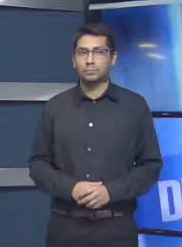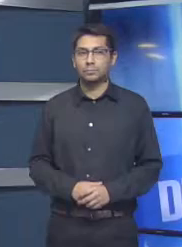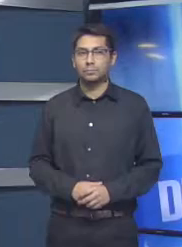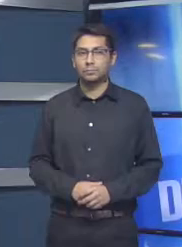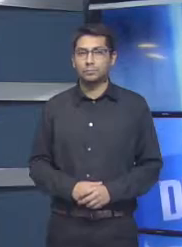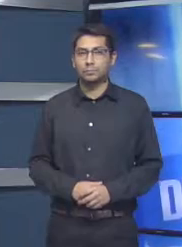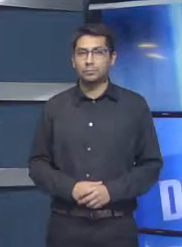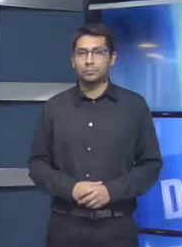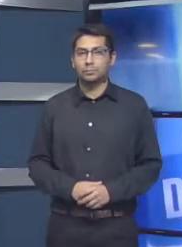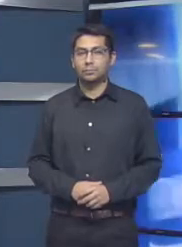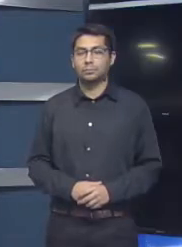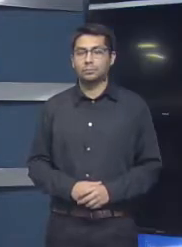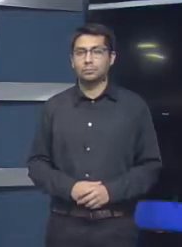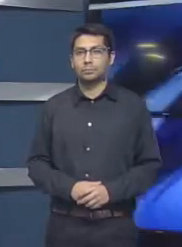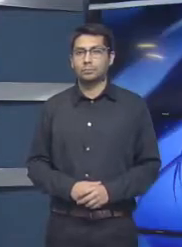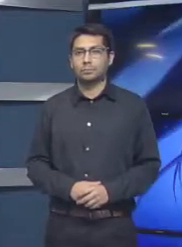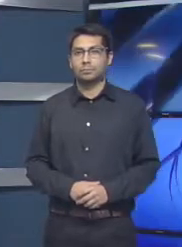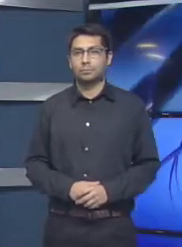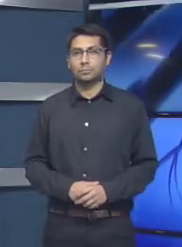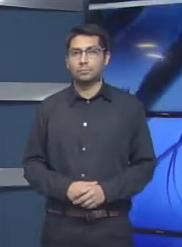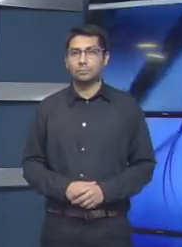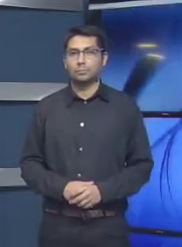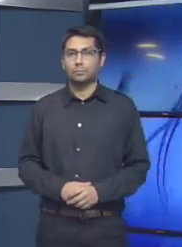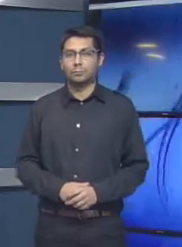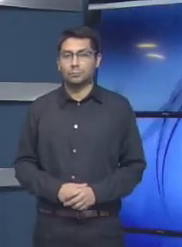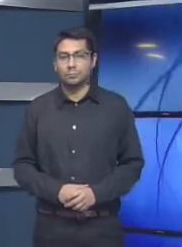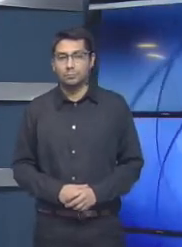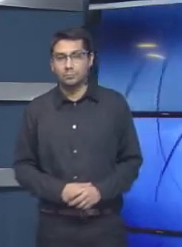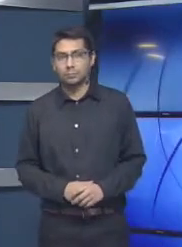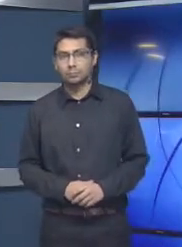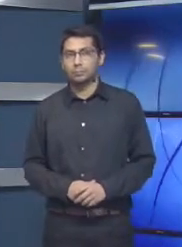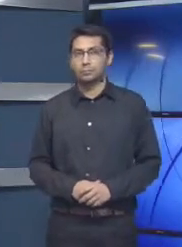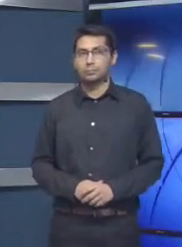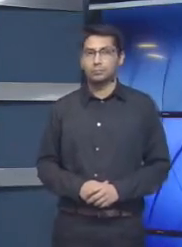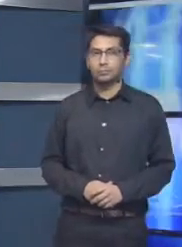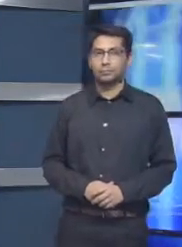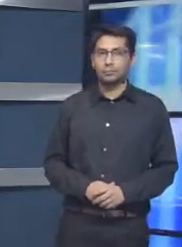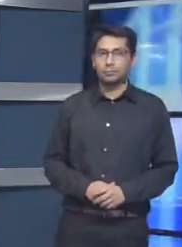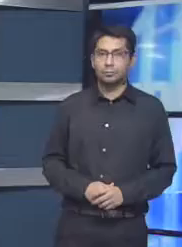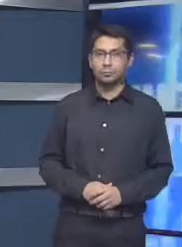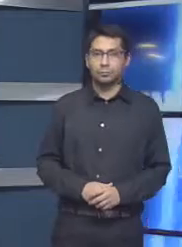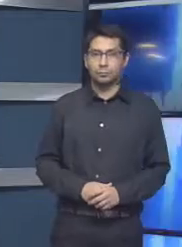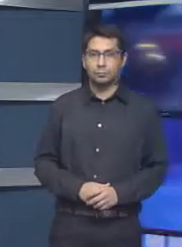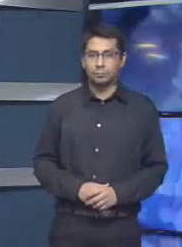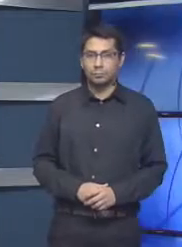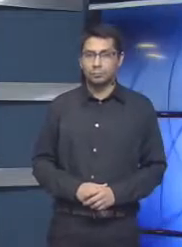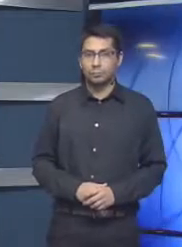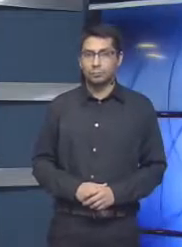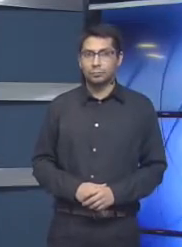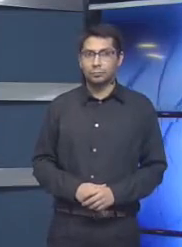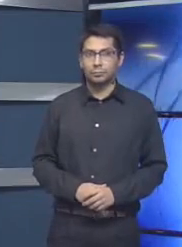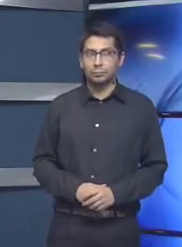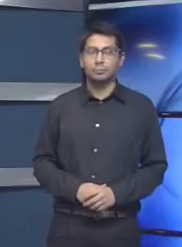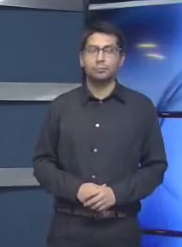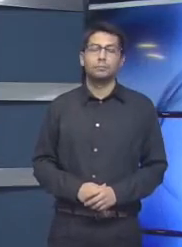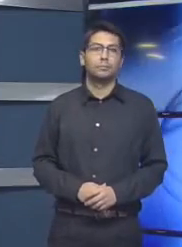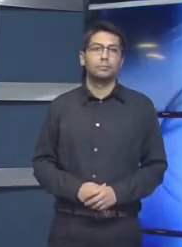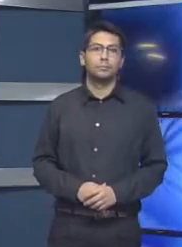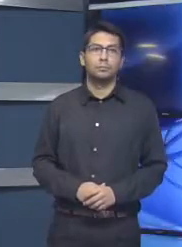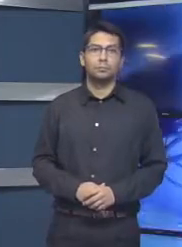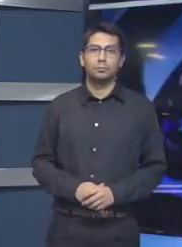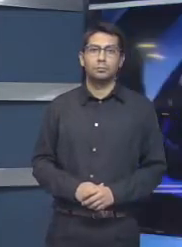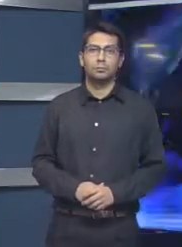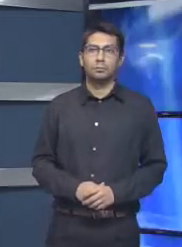realidad, hoy la gente, el consumidor, está notando las diferencias que hay en comprarlo con